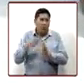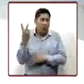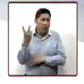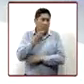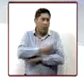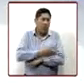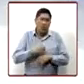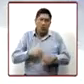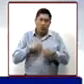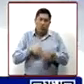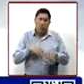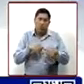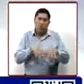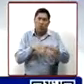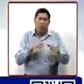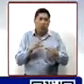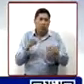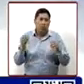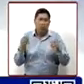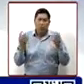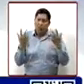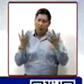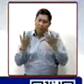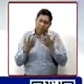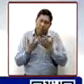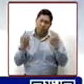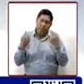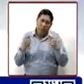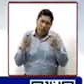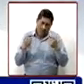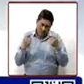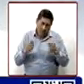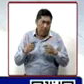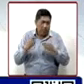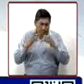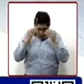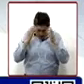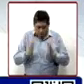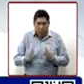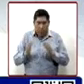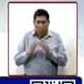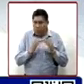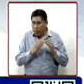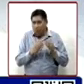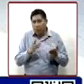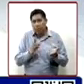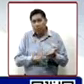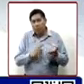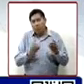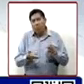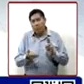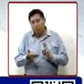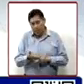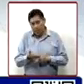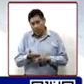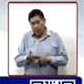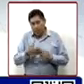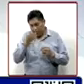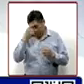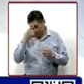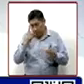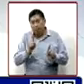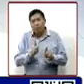días de movilizaciones y acercamientos entre el gobierno y el magisterio urbano, finalmente se ha firmado un documento de acuerdo.